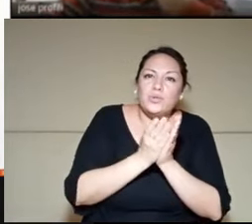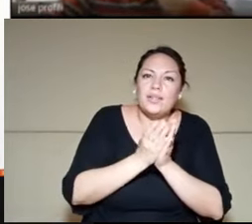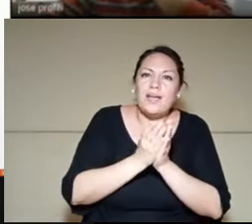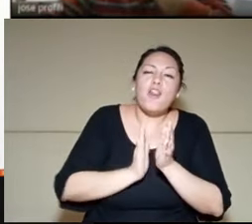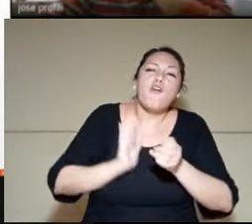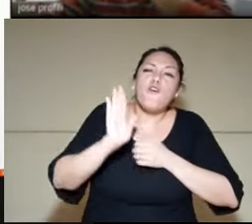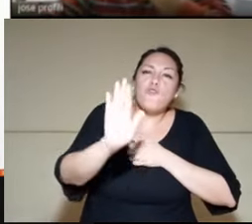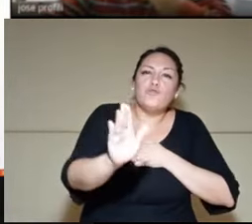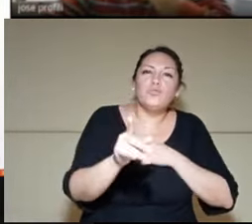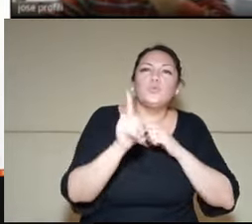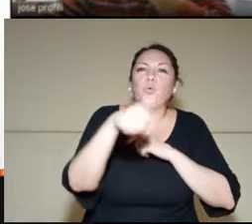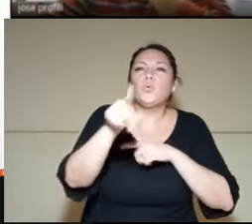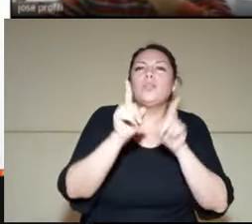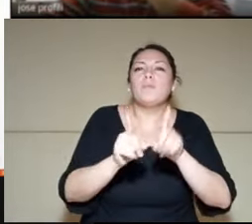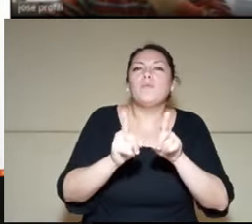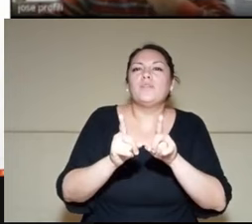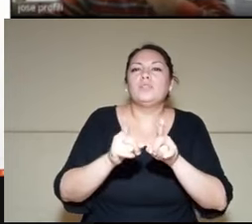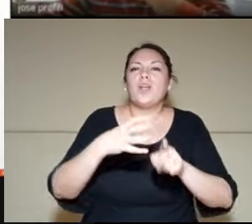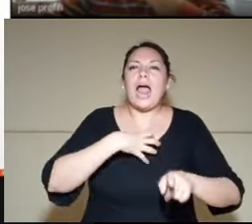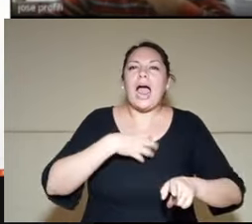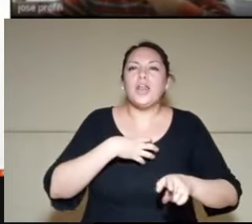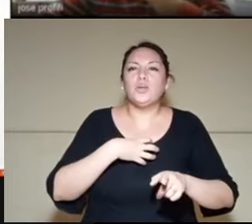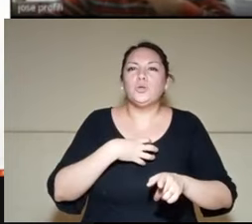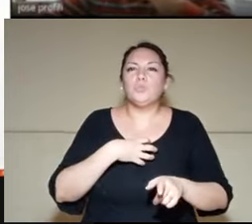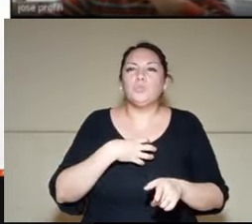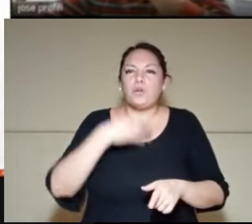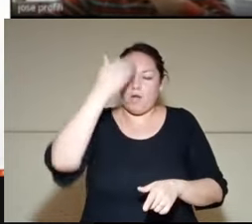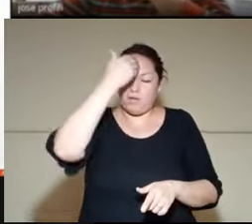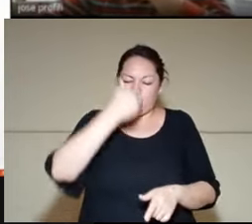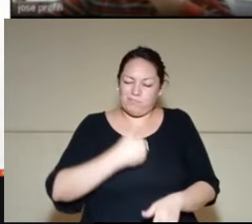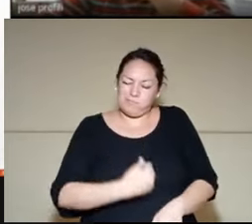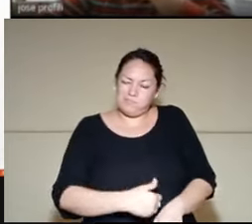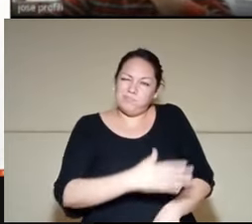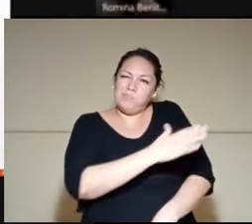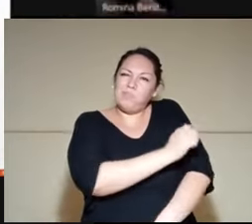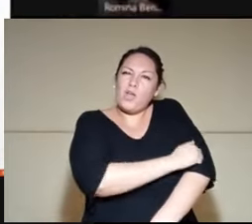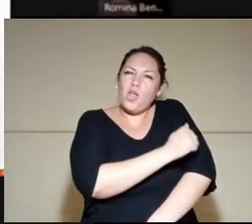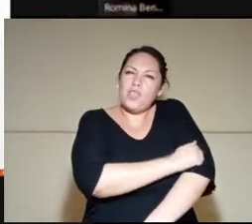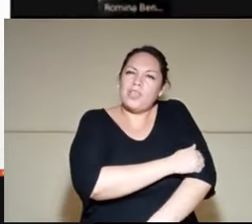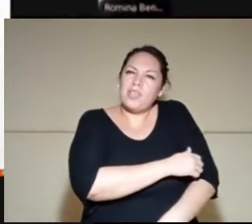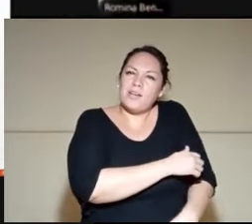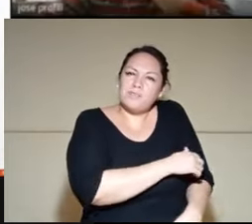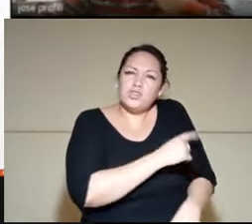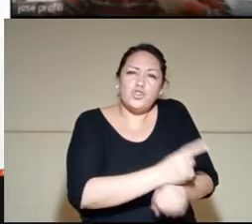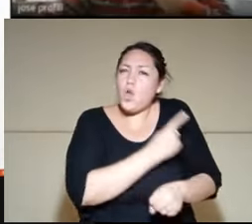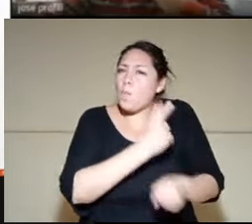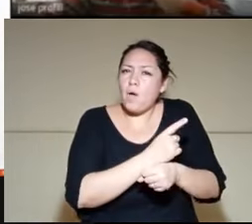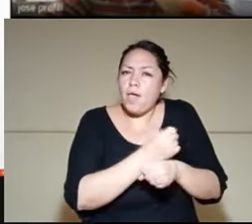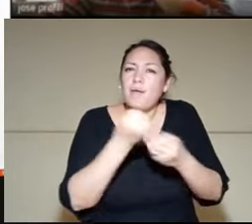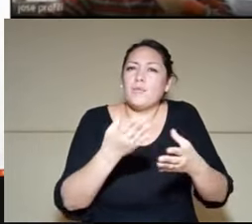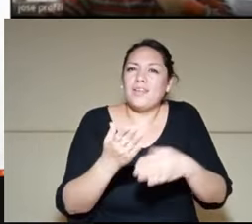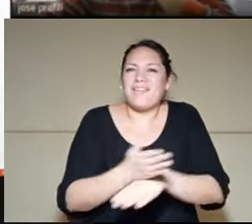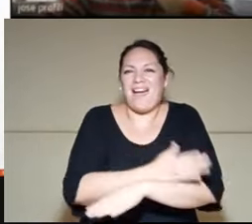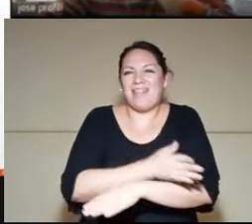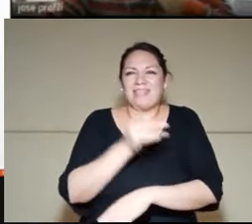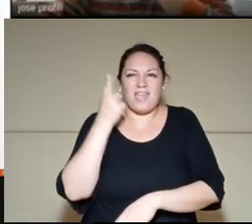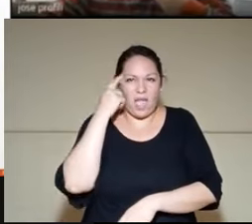una parálisis cerebral que no puede mover el lado derecho, por ejemplo. Ah, bueno, ¿Sí? gracias. Bien.